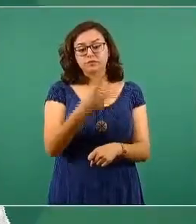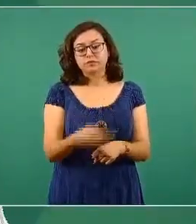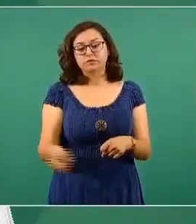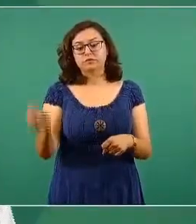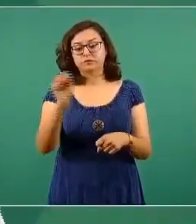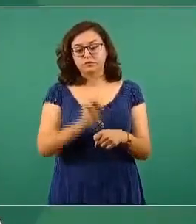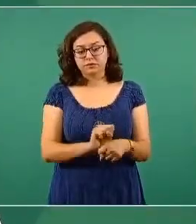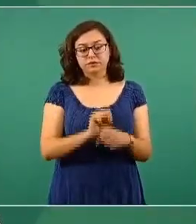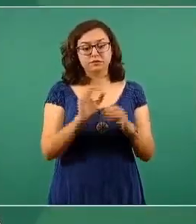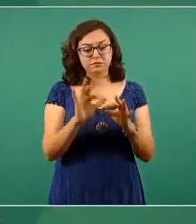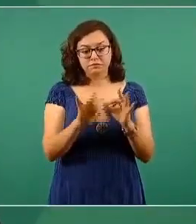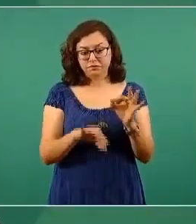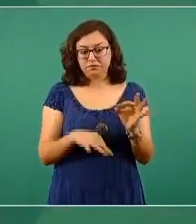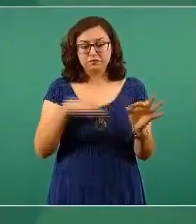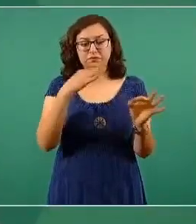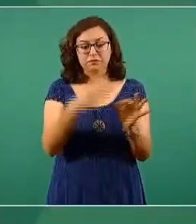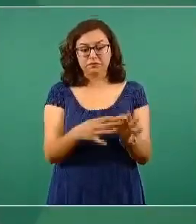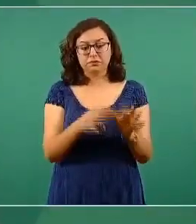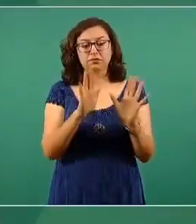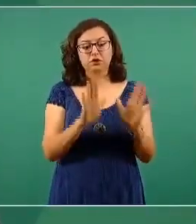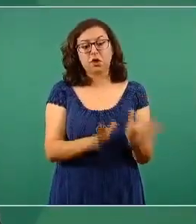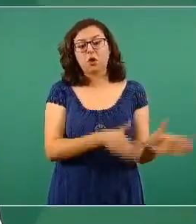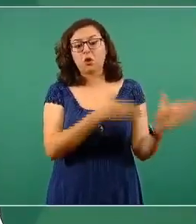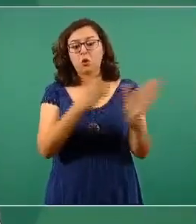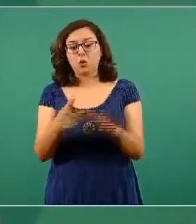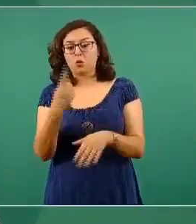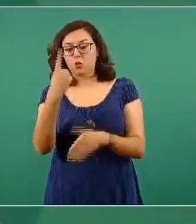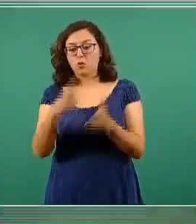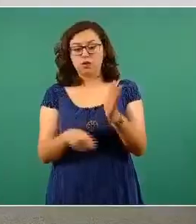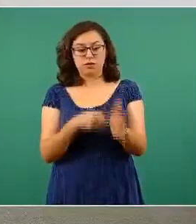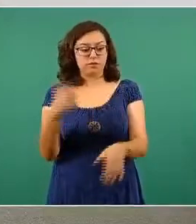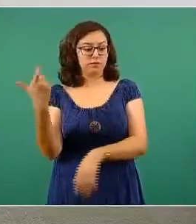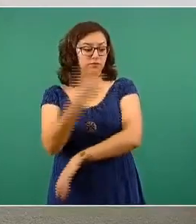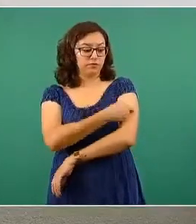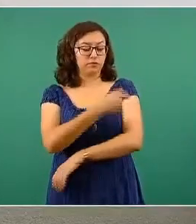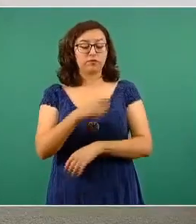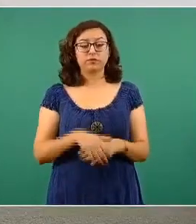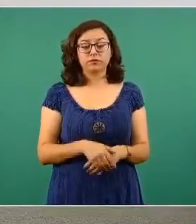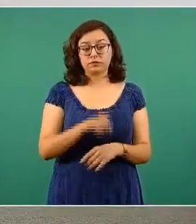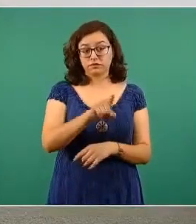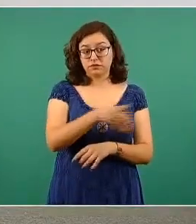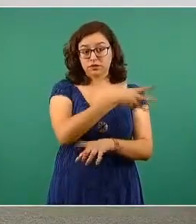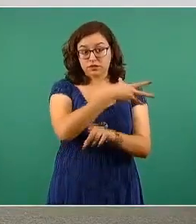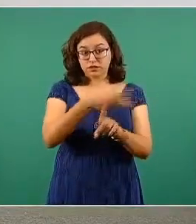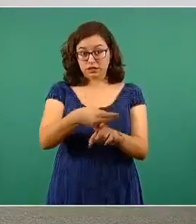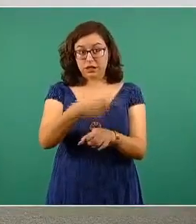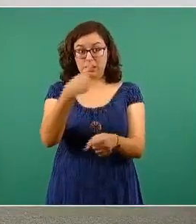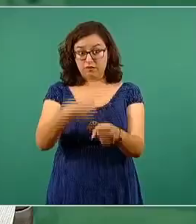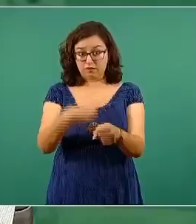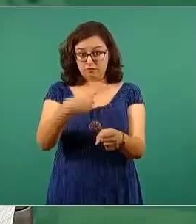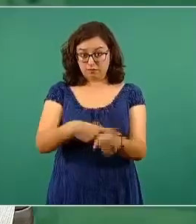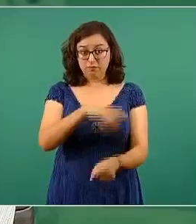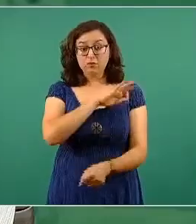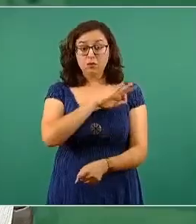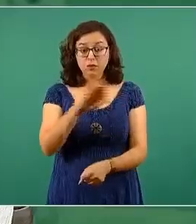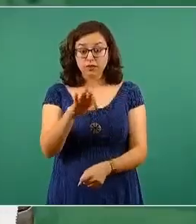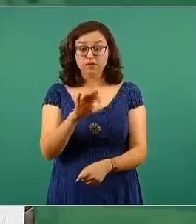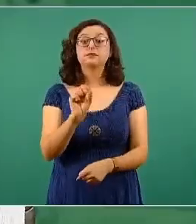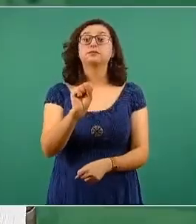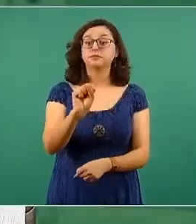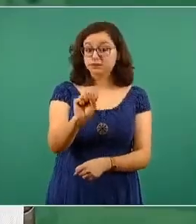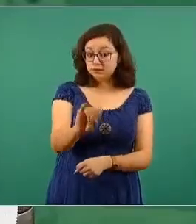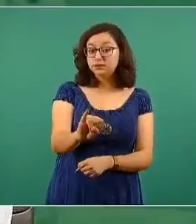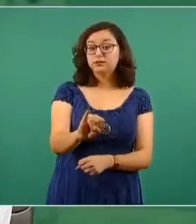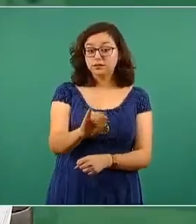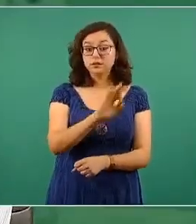recibió vacuna CanSino de una sola dosis, ¿se puede contagiar? Sí, se puede contagiar. ¿Sí? Recuerden,